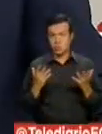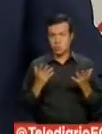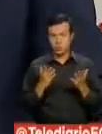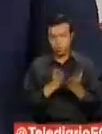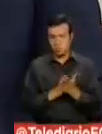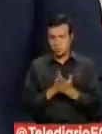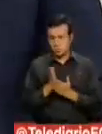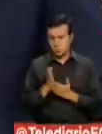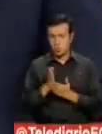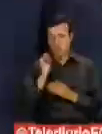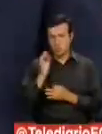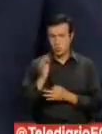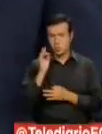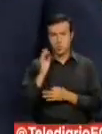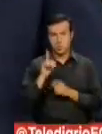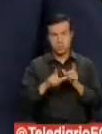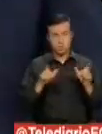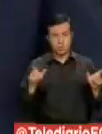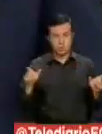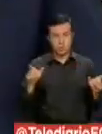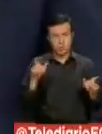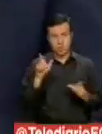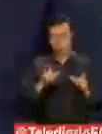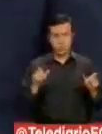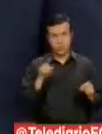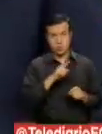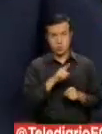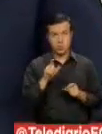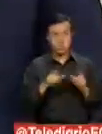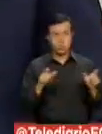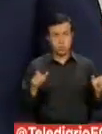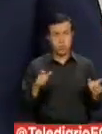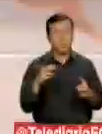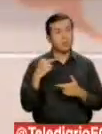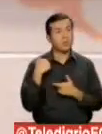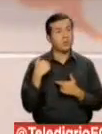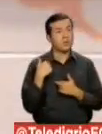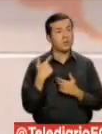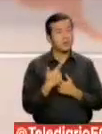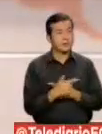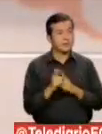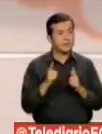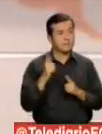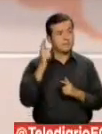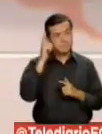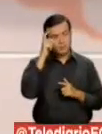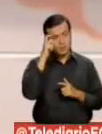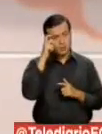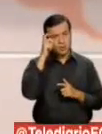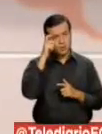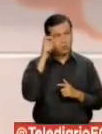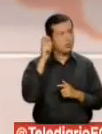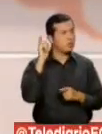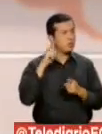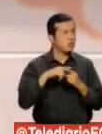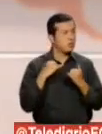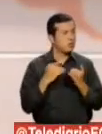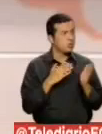dirección de eximir de responsabilidad a aquellos que eran los responsables? Yo no creo que se hayan hecho